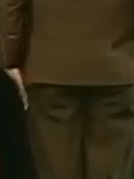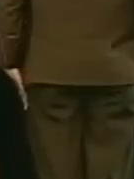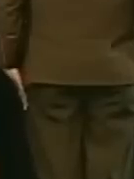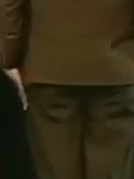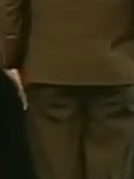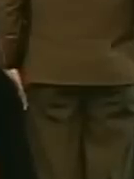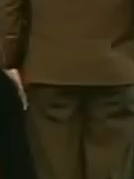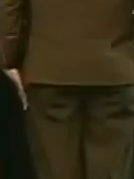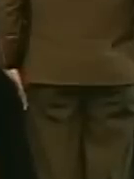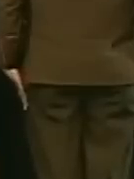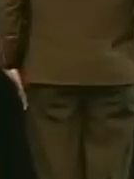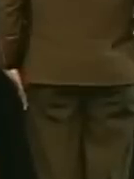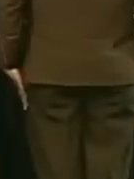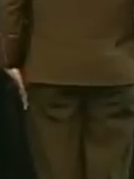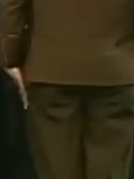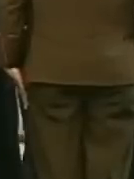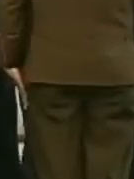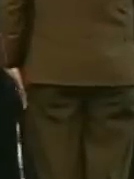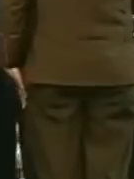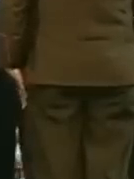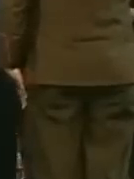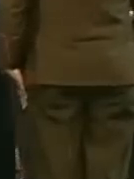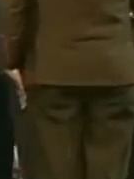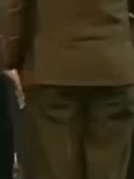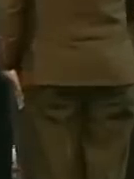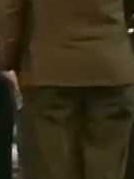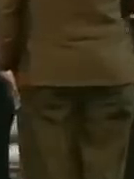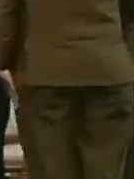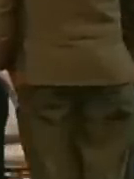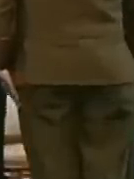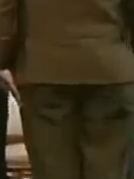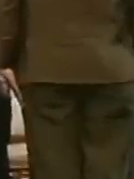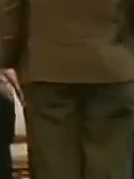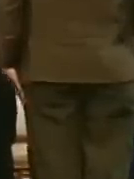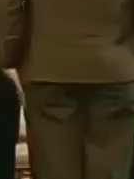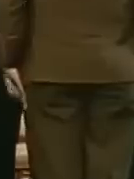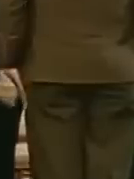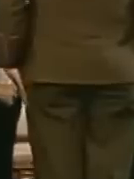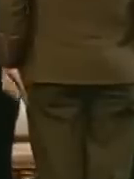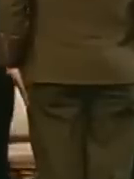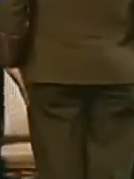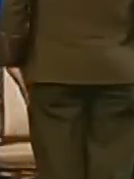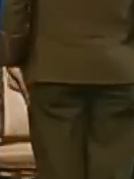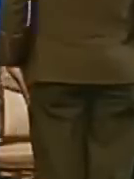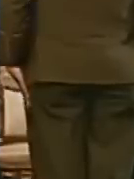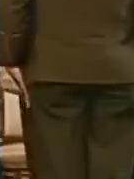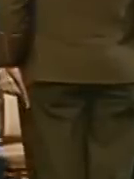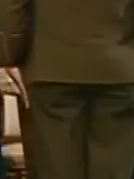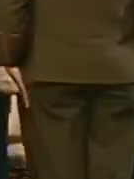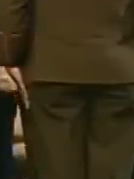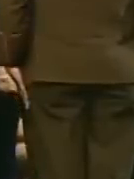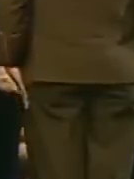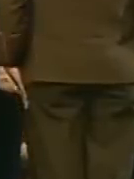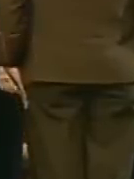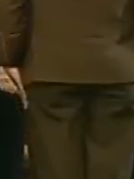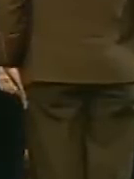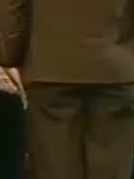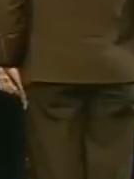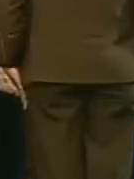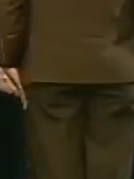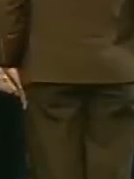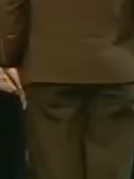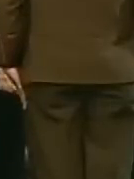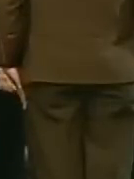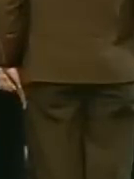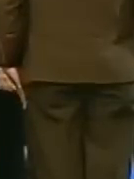la Fuerza Armada Nacional Bolivariana con estos hombres que ascienden el día de hoy de